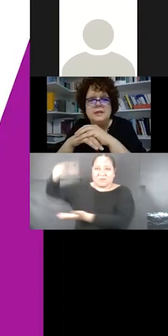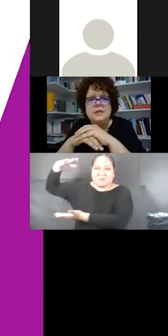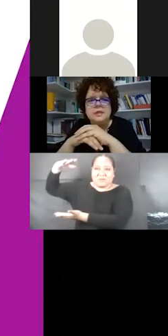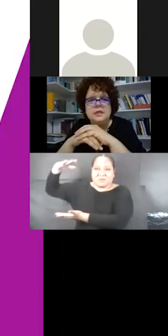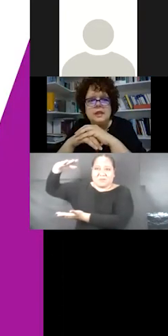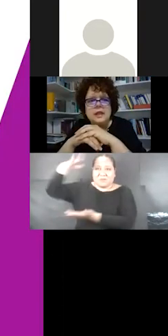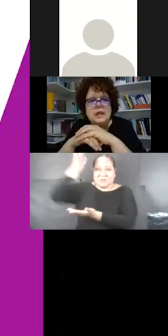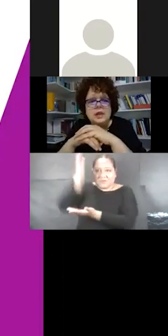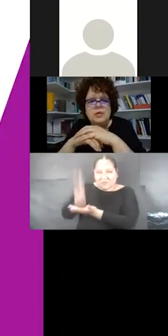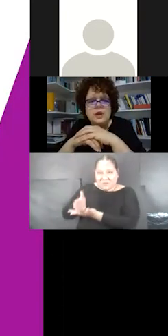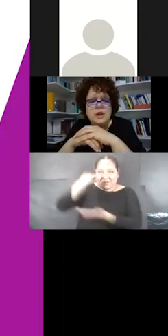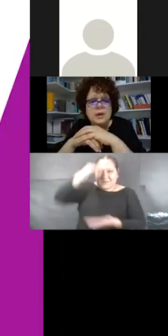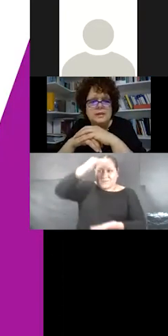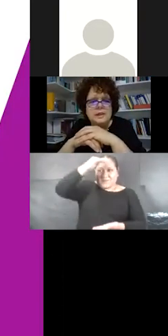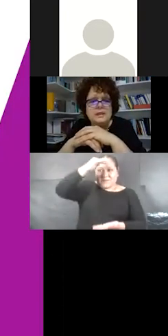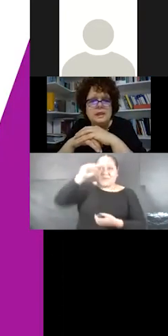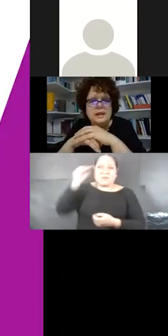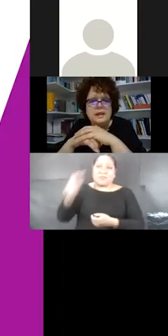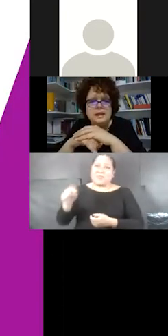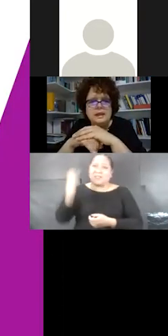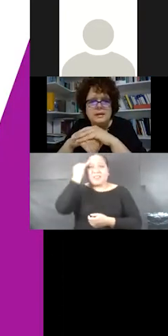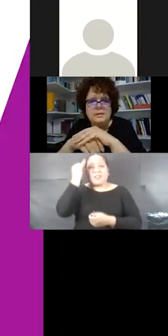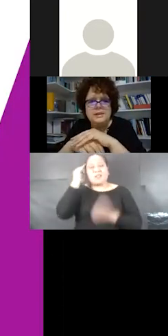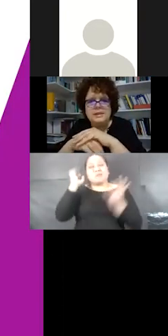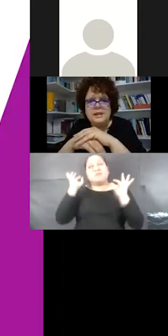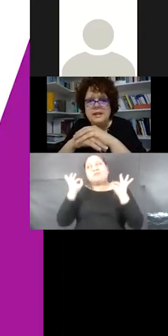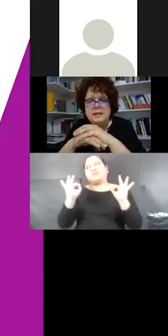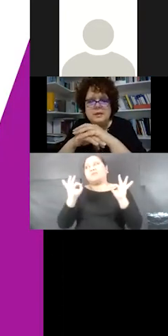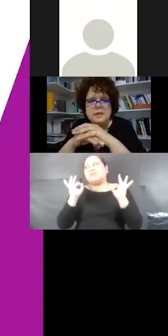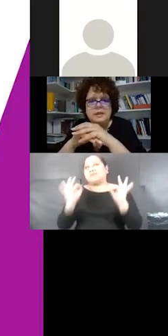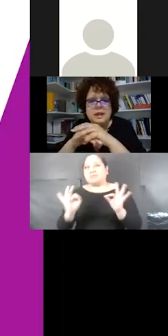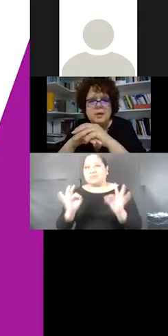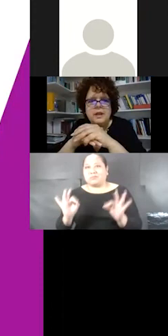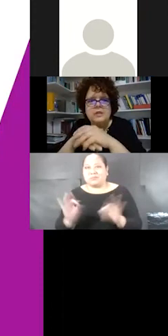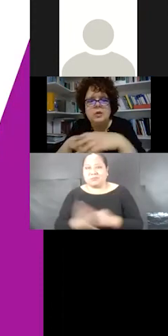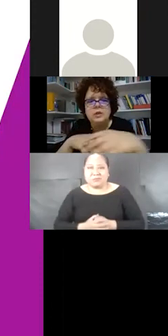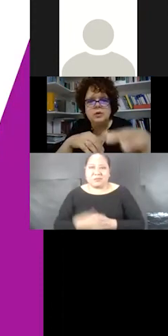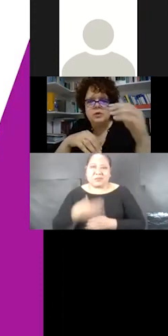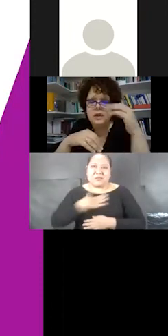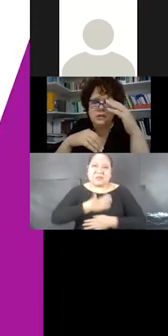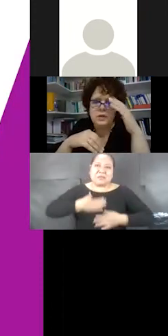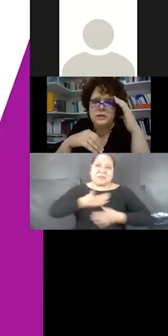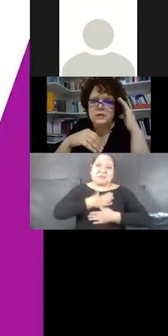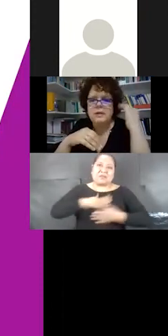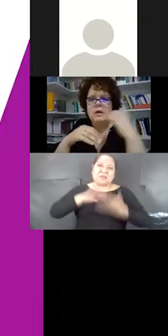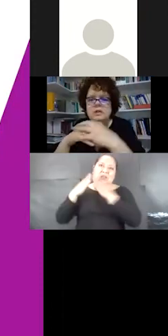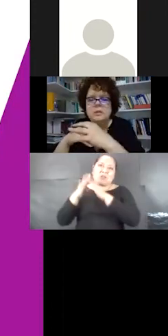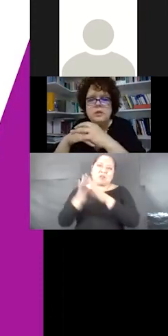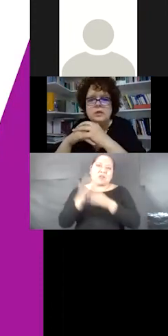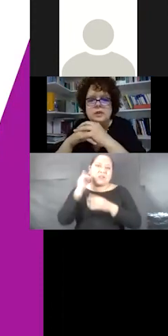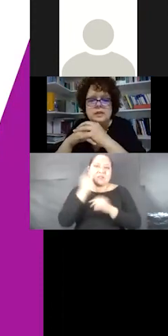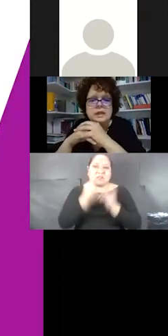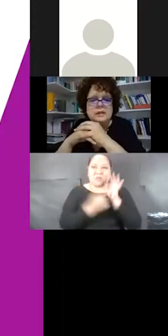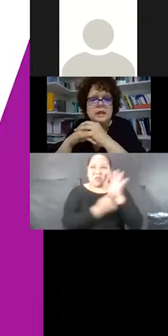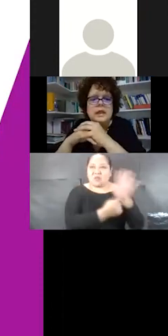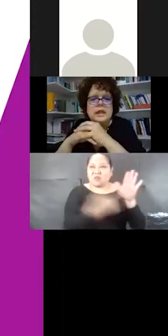pantalla, ¿no? Es así, fue bastante contenta la comunidad sorda cuando se lanzó este trabajo, este proyecto